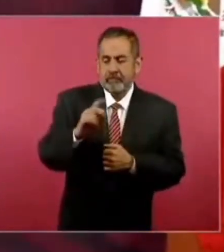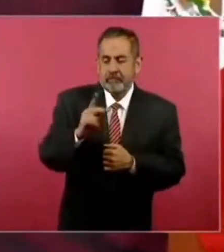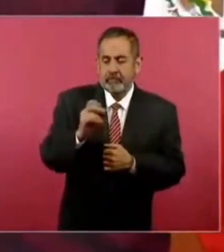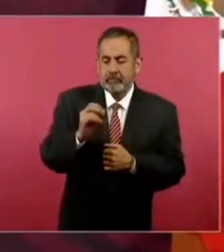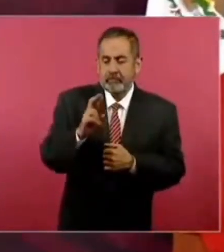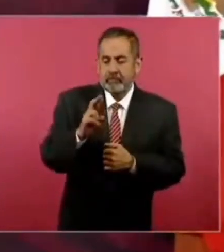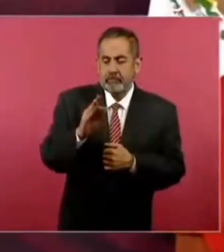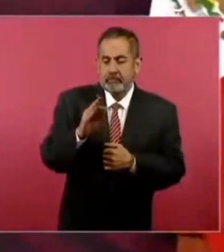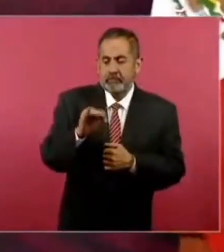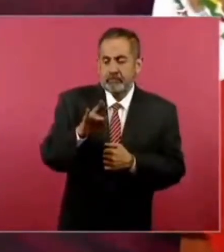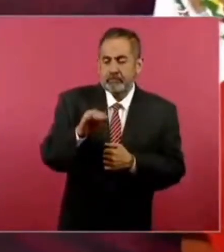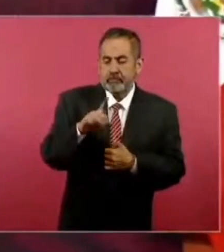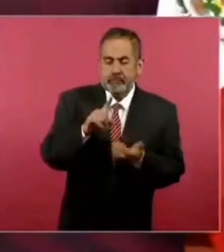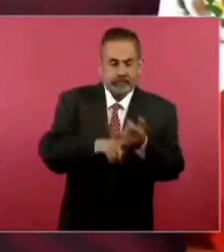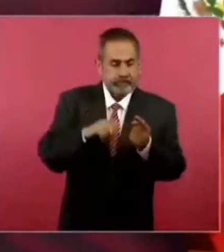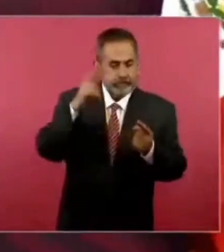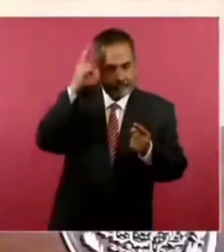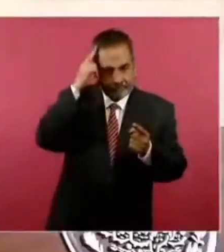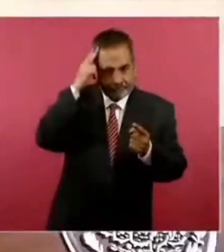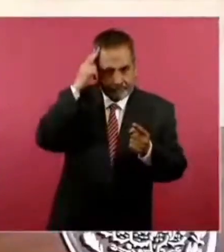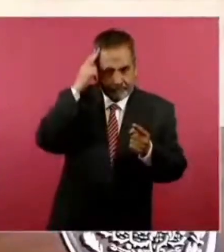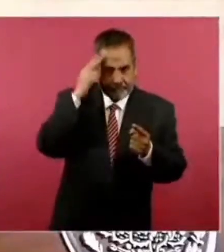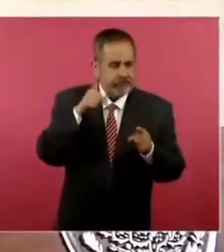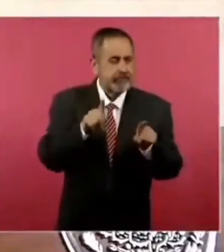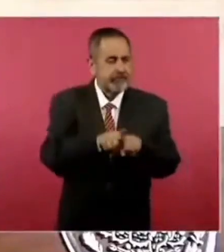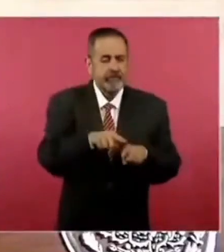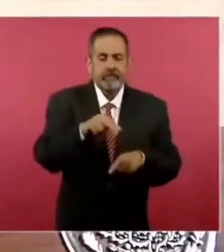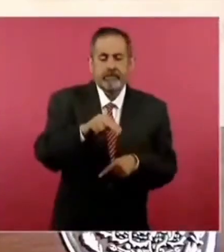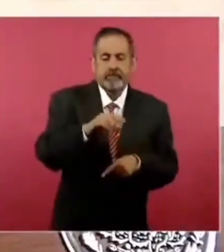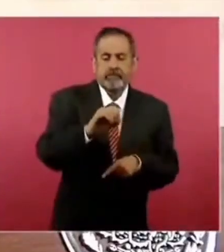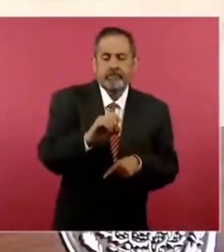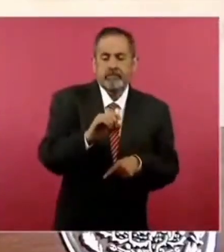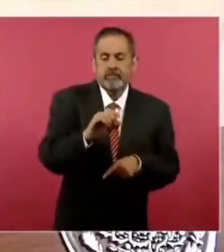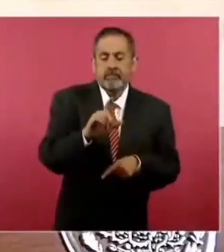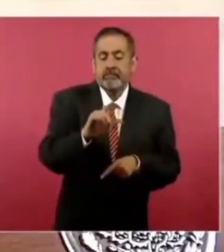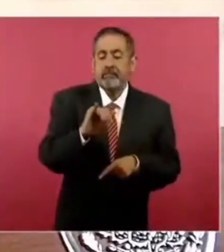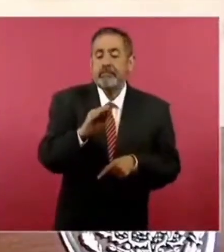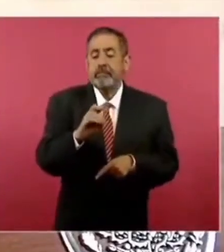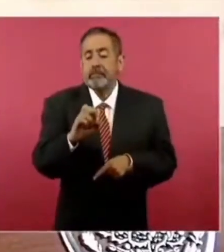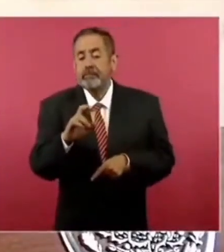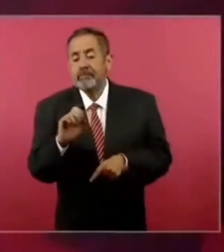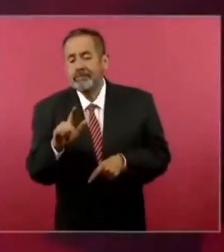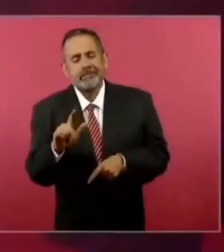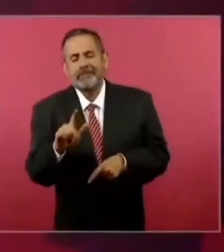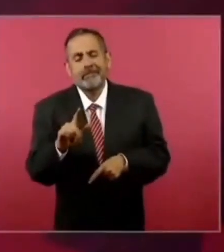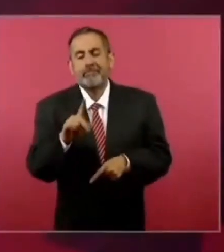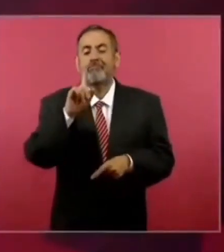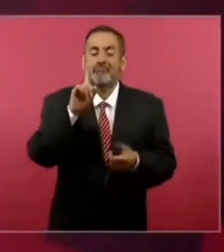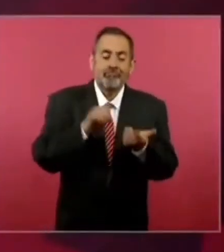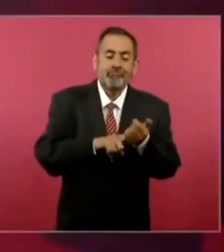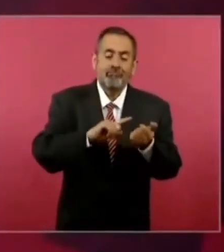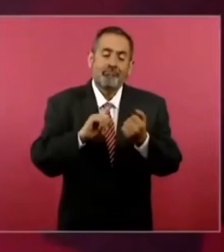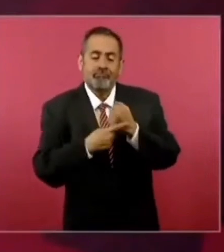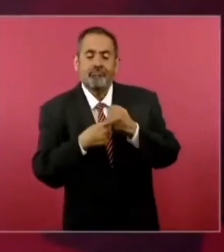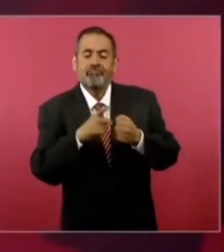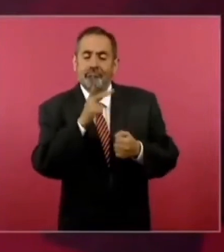Cuando hablan en México de neoliberalismo, no, es neoporfirismo.